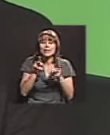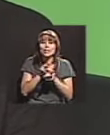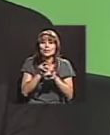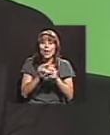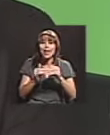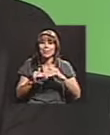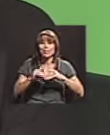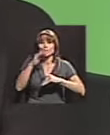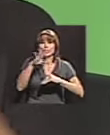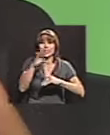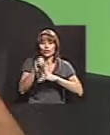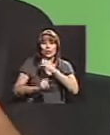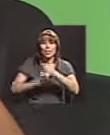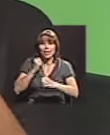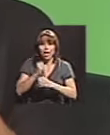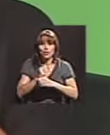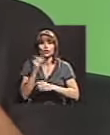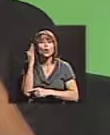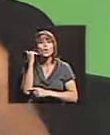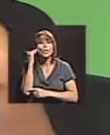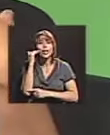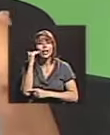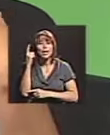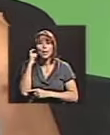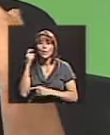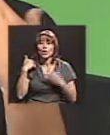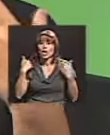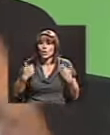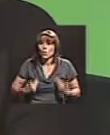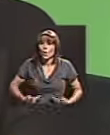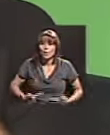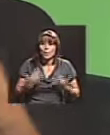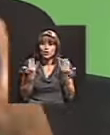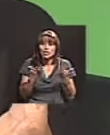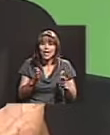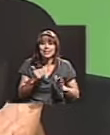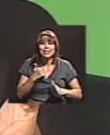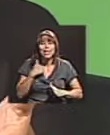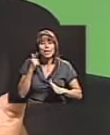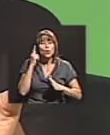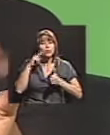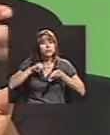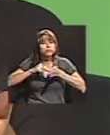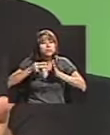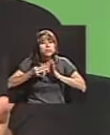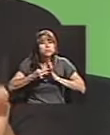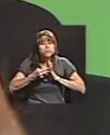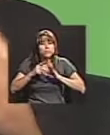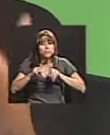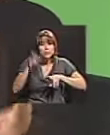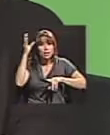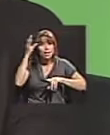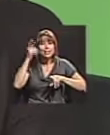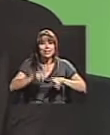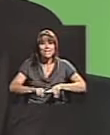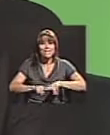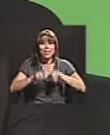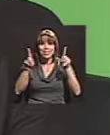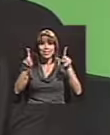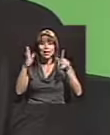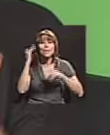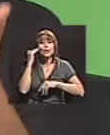qué Porque el cuerpo ya tiene mucho una dimensión diferente para poder hacer que circule porque es más